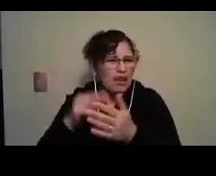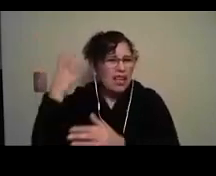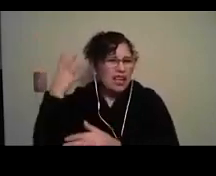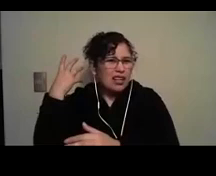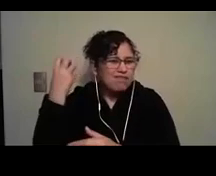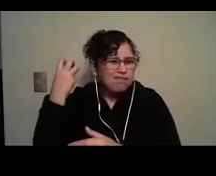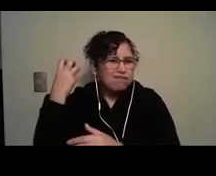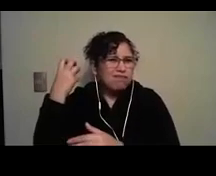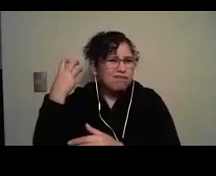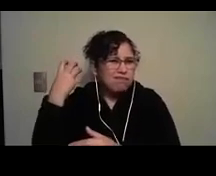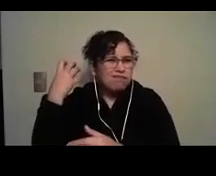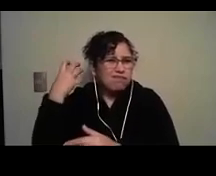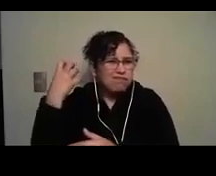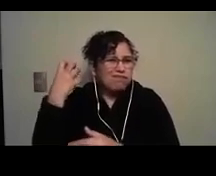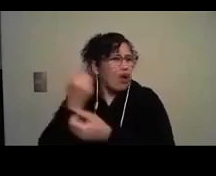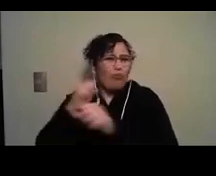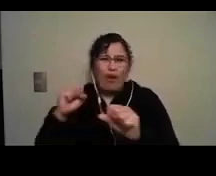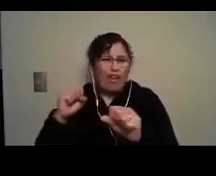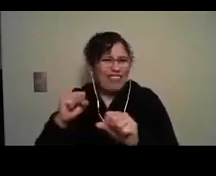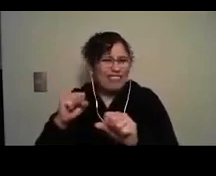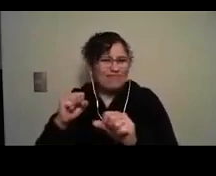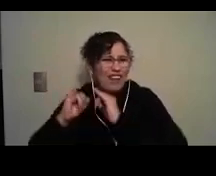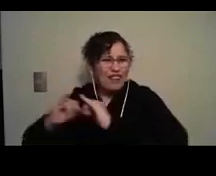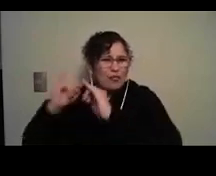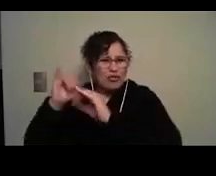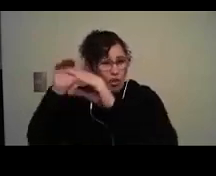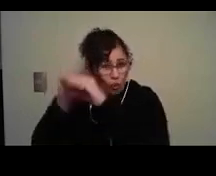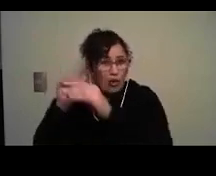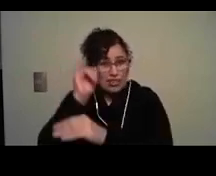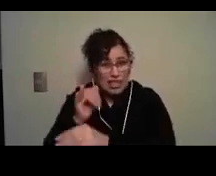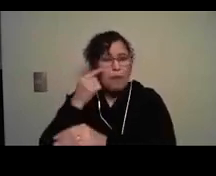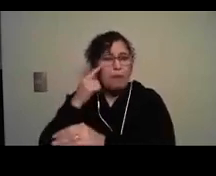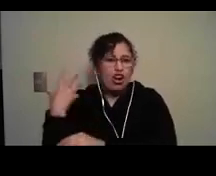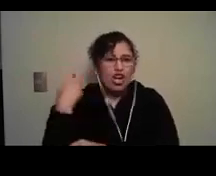poder acceder a la información, ¿ya? Y que literalmente es